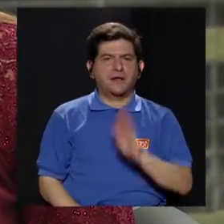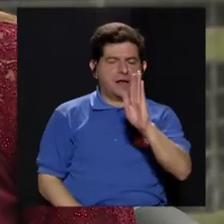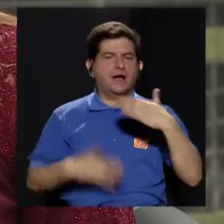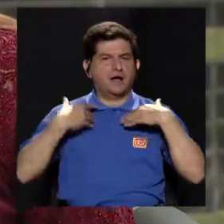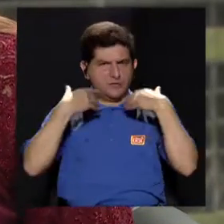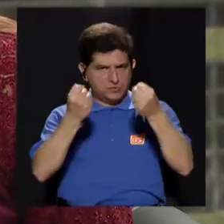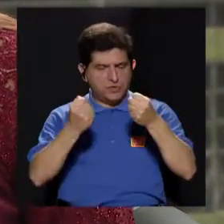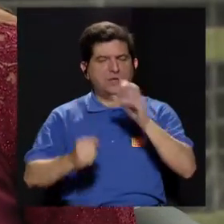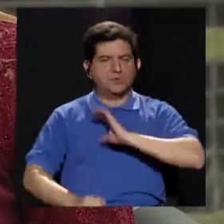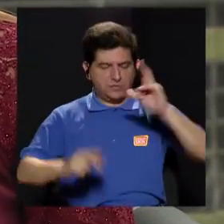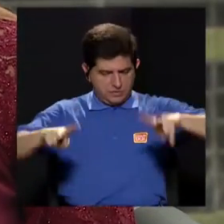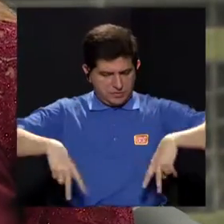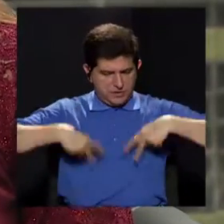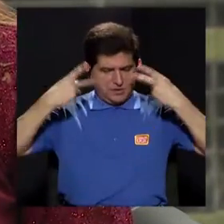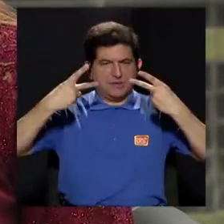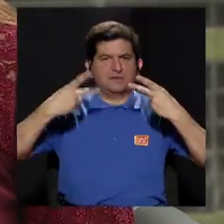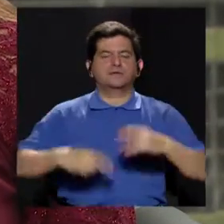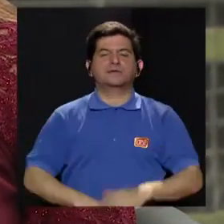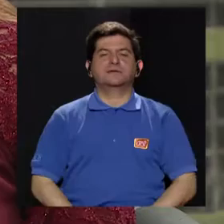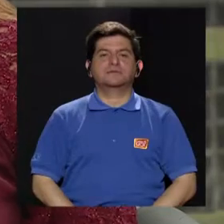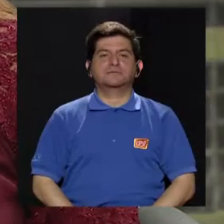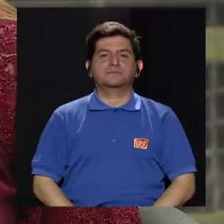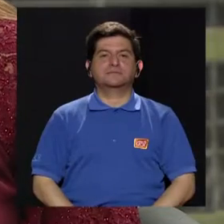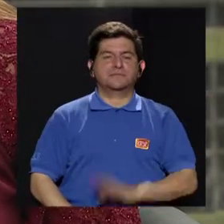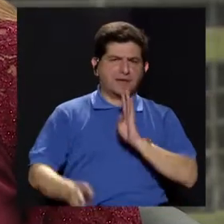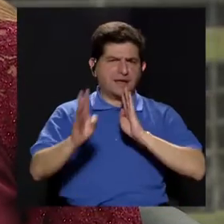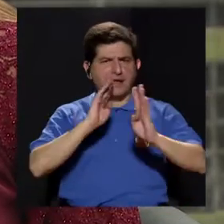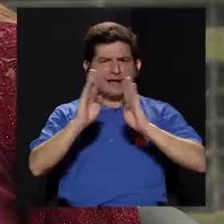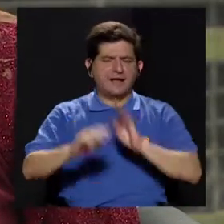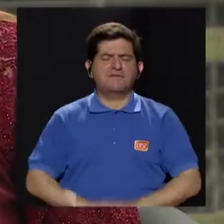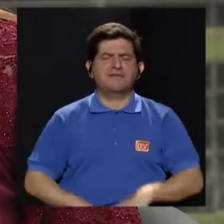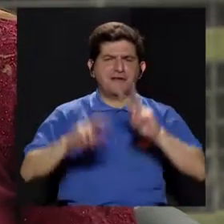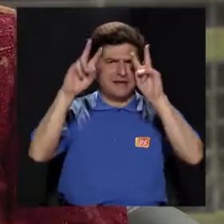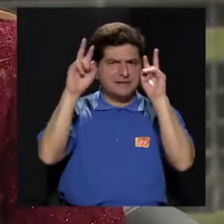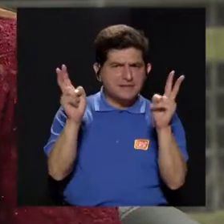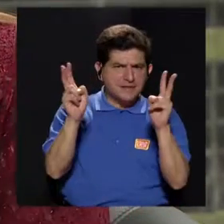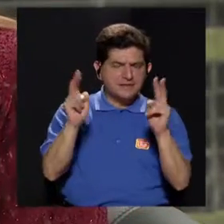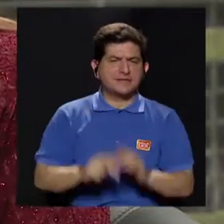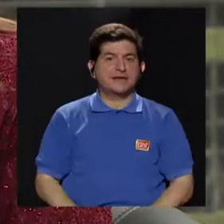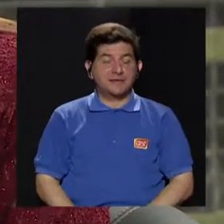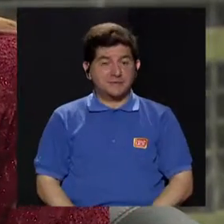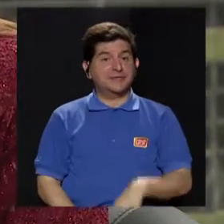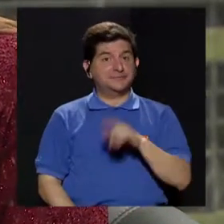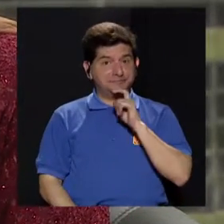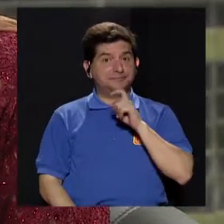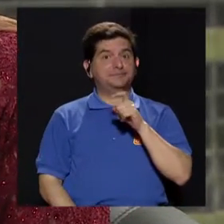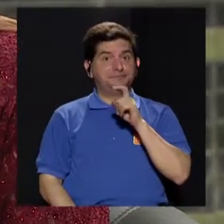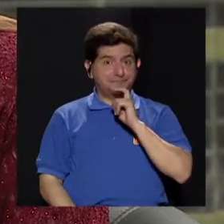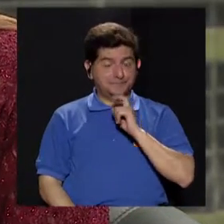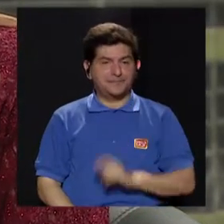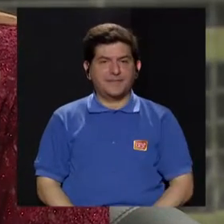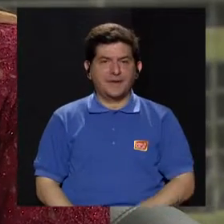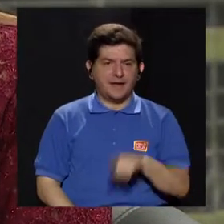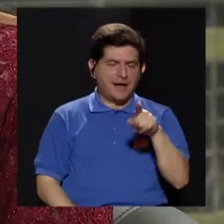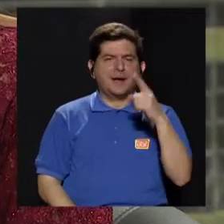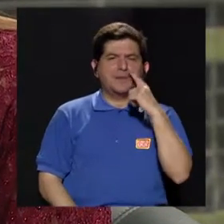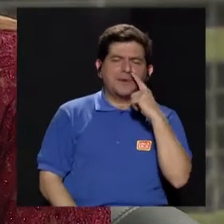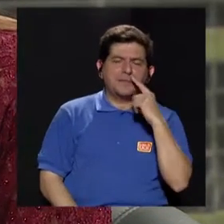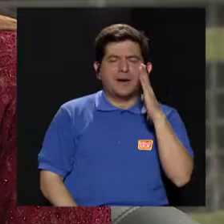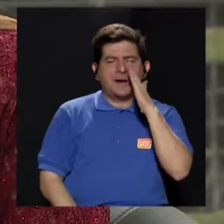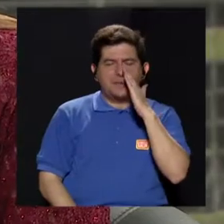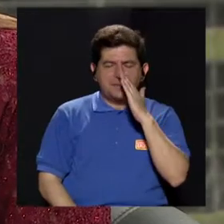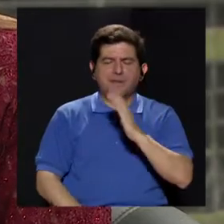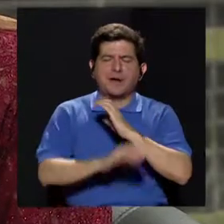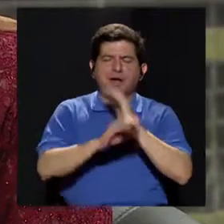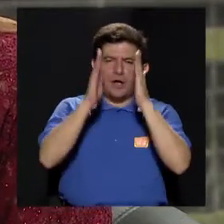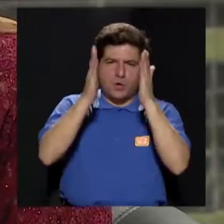aportarle a su salud, a su calidad de vida. Y para ello vamos a conversar sobre un tema que también se las trae, porque es sobre este papá,